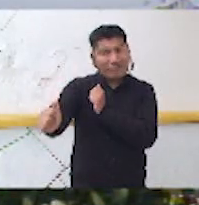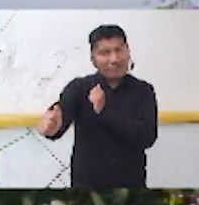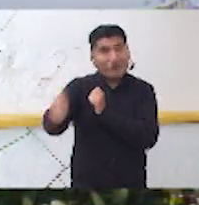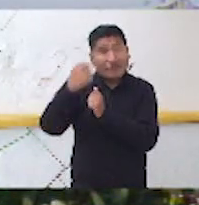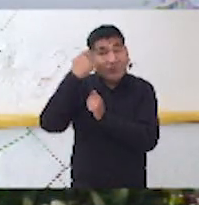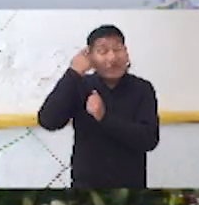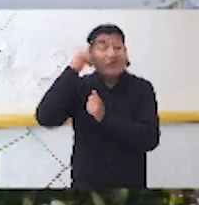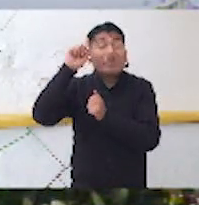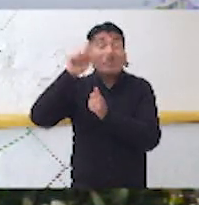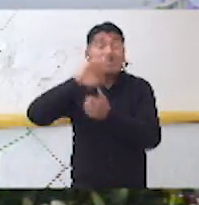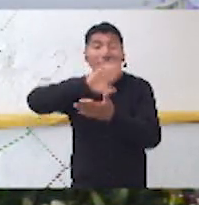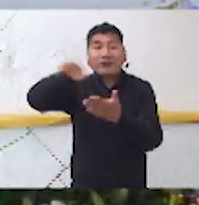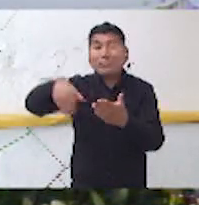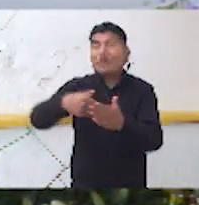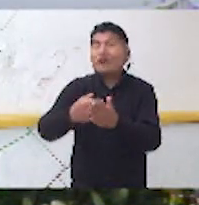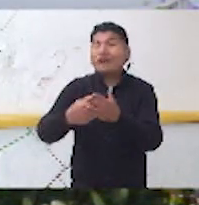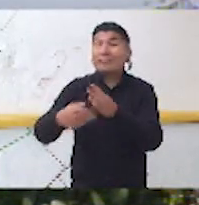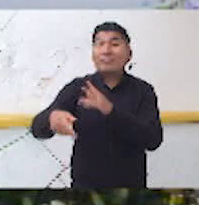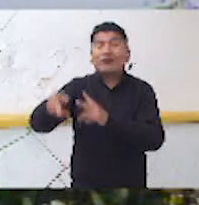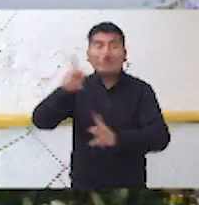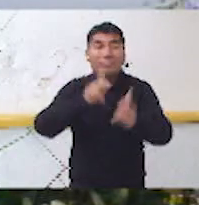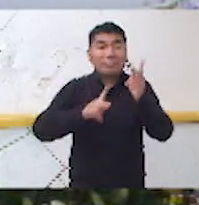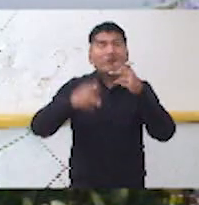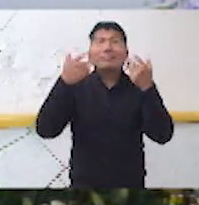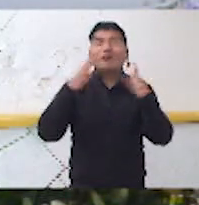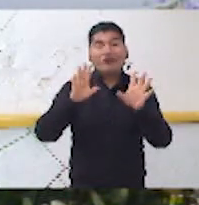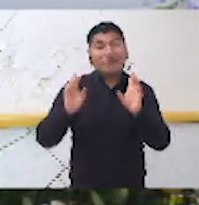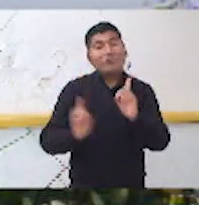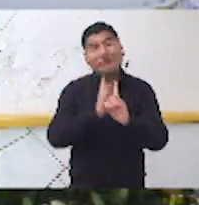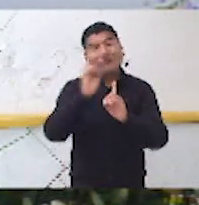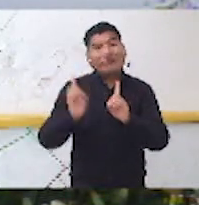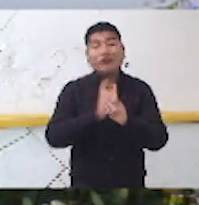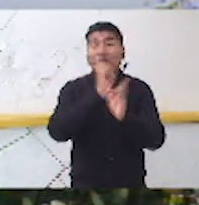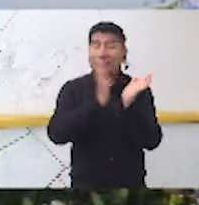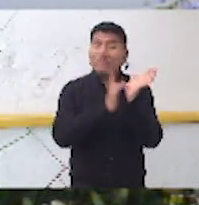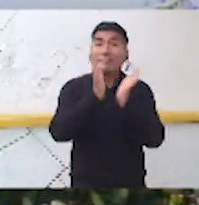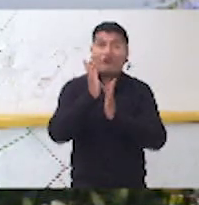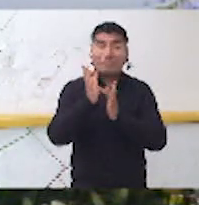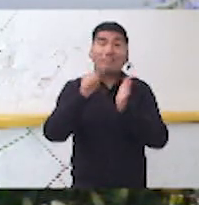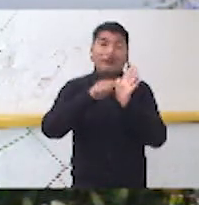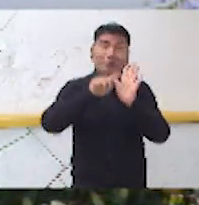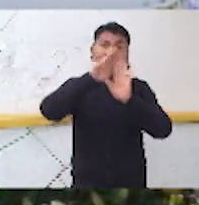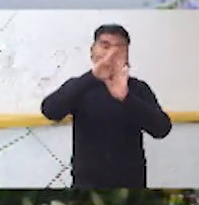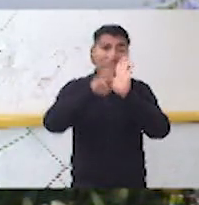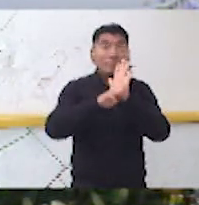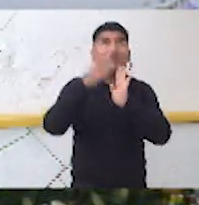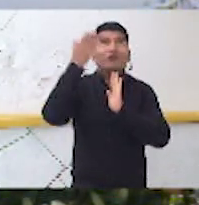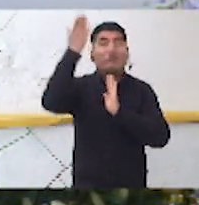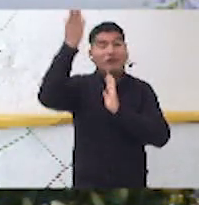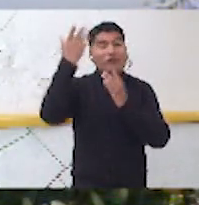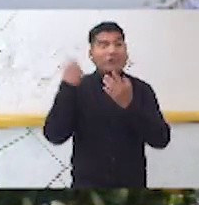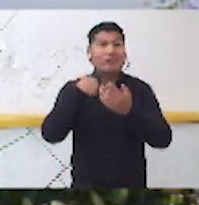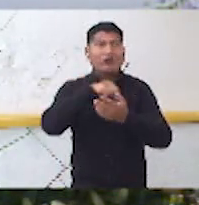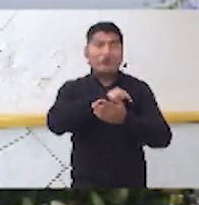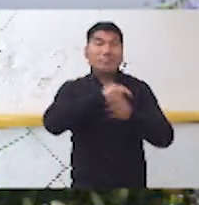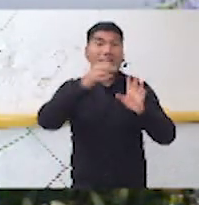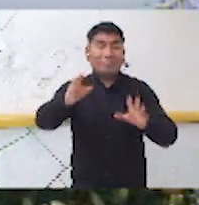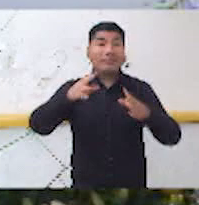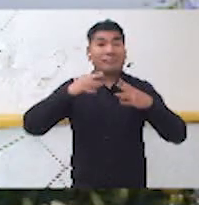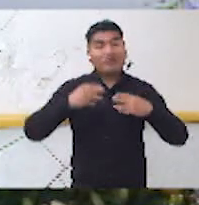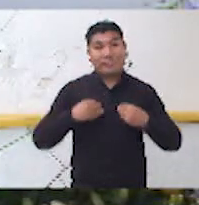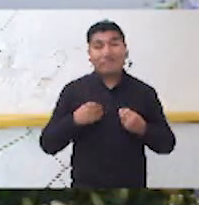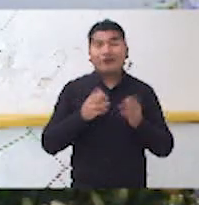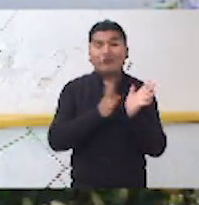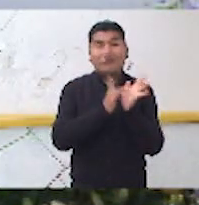para que todos los pueblos se hagan discípulos de Jesús. Es el mandato que hemos recibido en